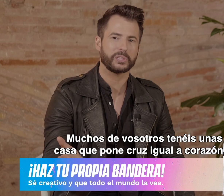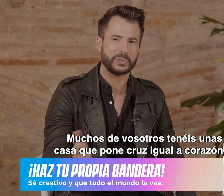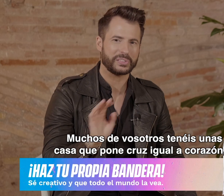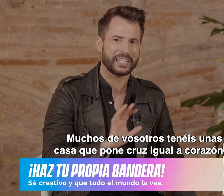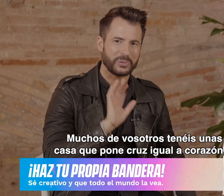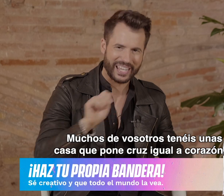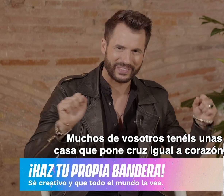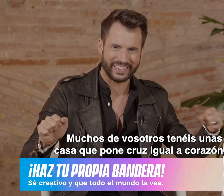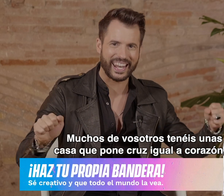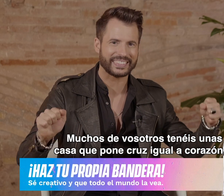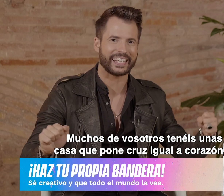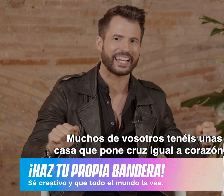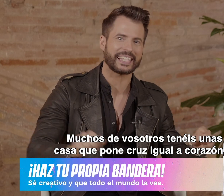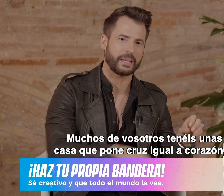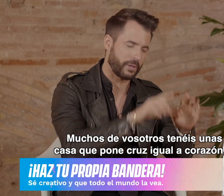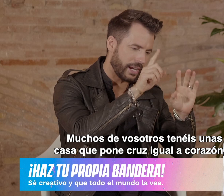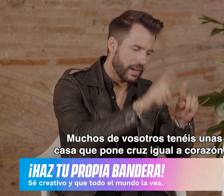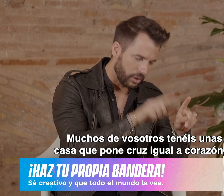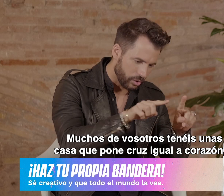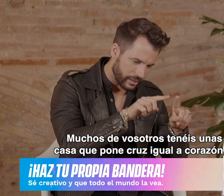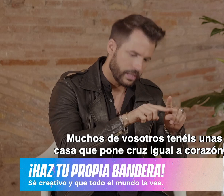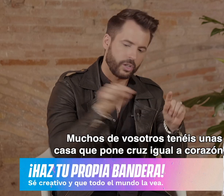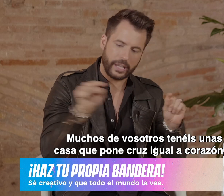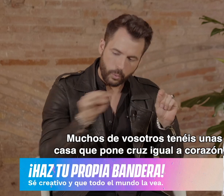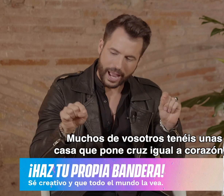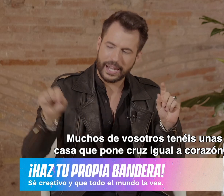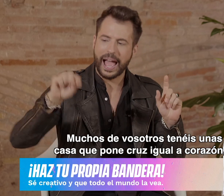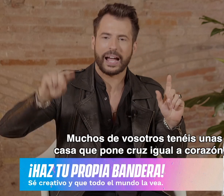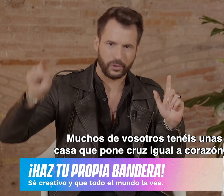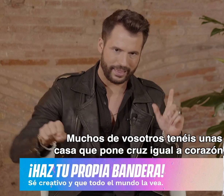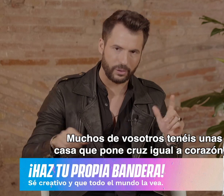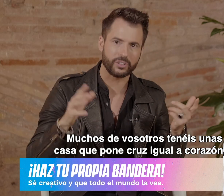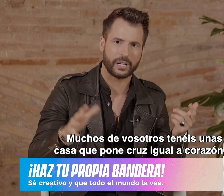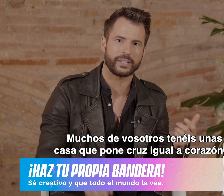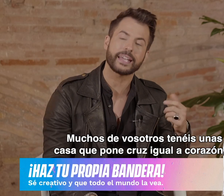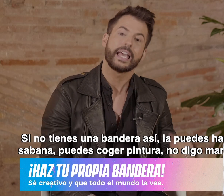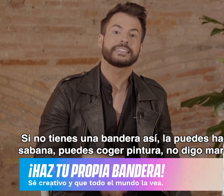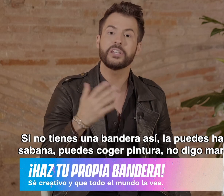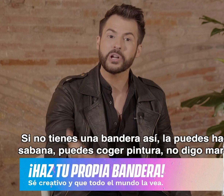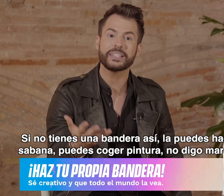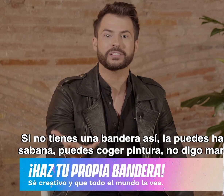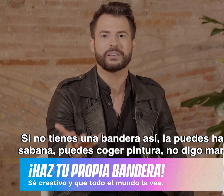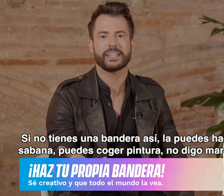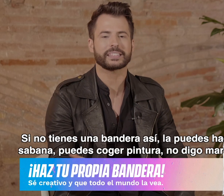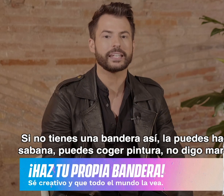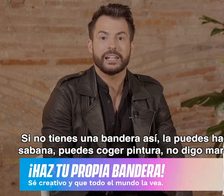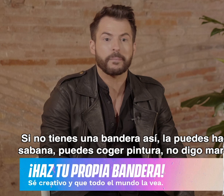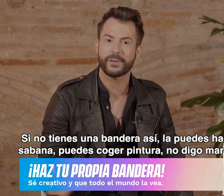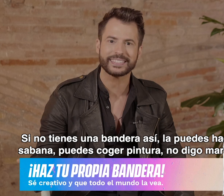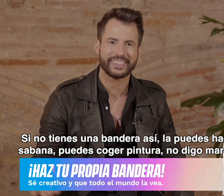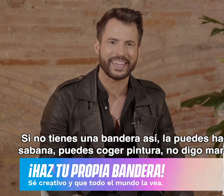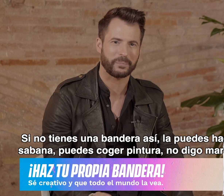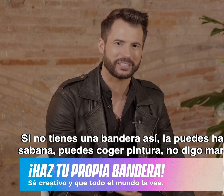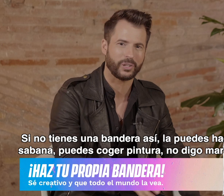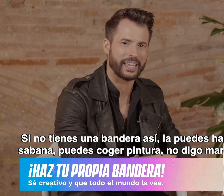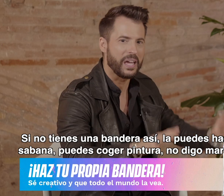muchos de vosotros tenéis unas banderas en casa que pone cruz igual a corazón, ¿os acordáis? Si no tienes una bandera así, la